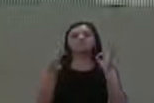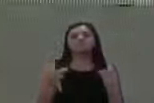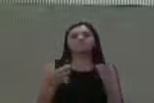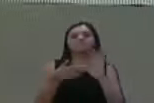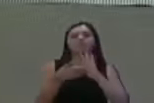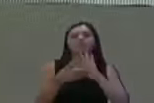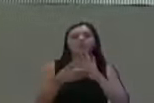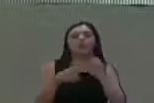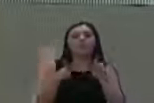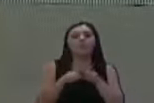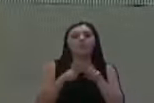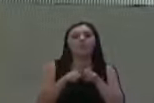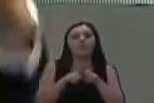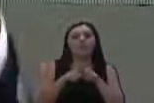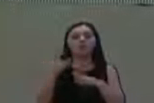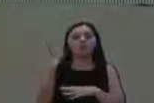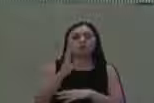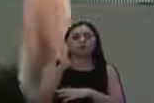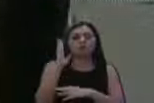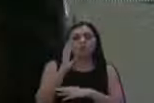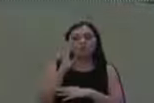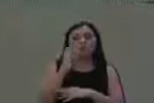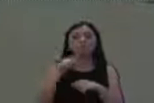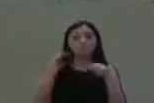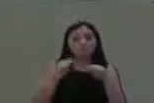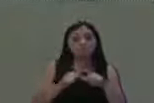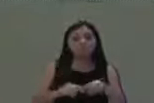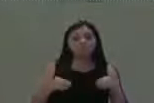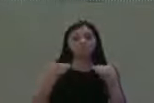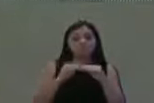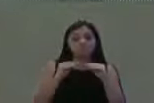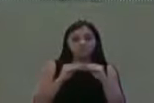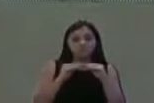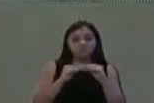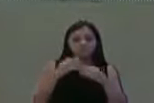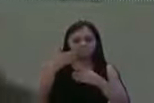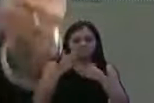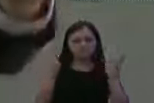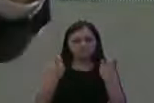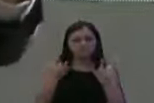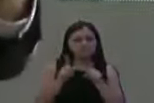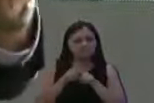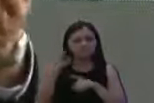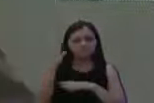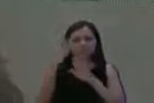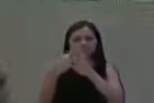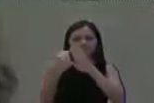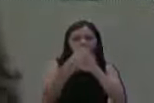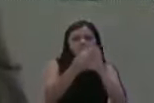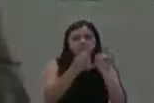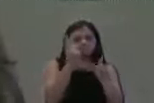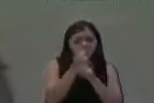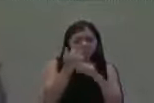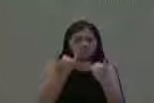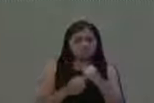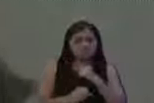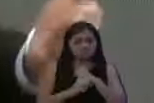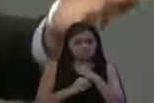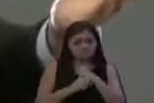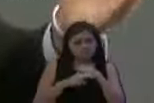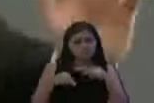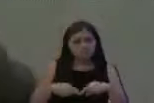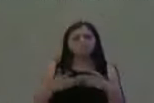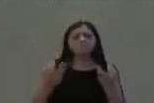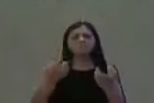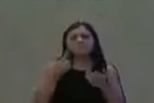el uragua miles de pequeñas medianas empresas compañeros y para ello hemos trabajado para qué